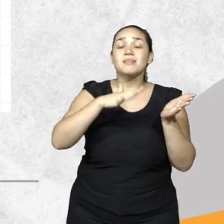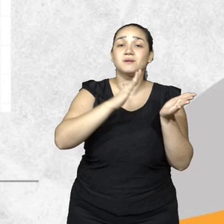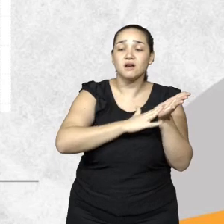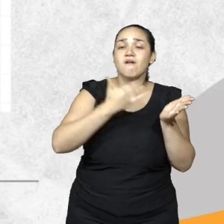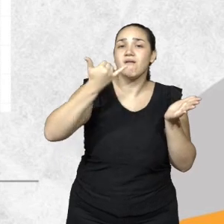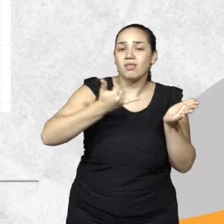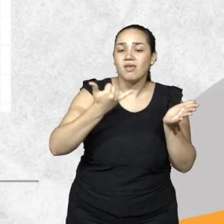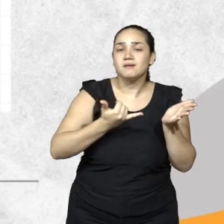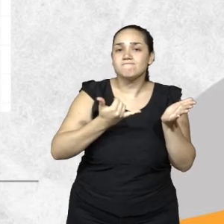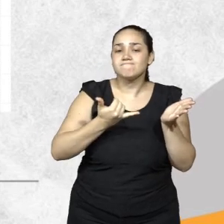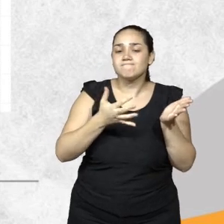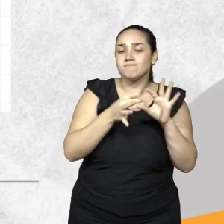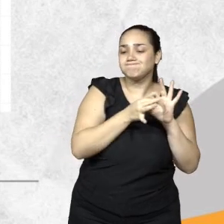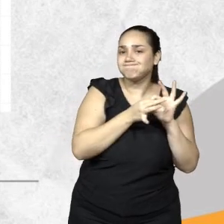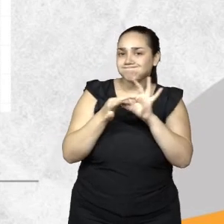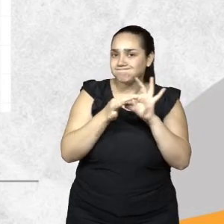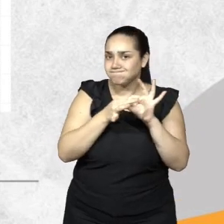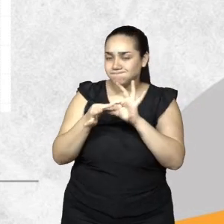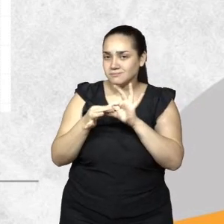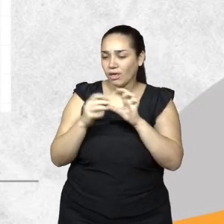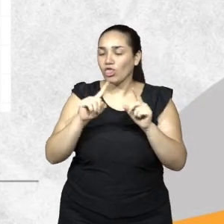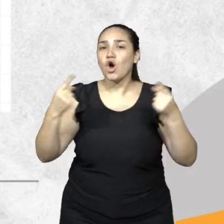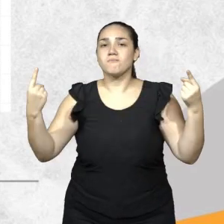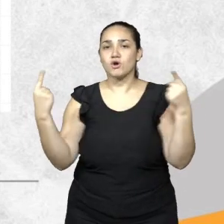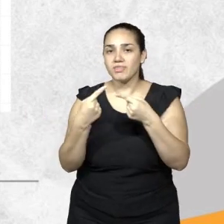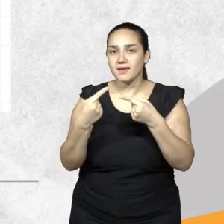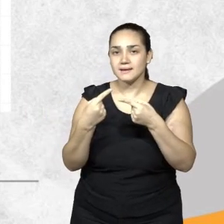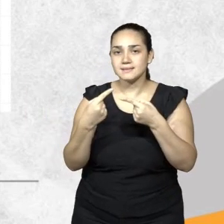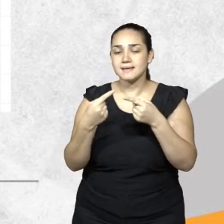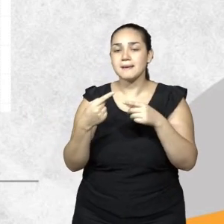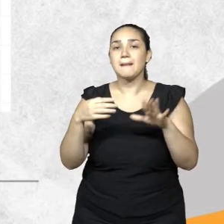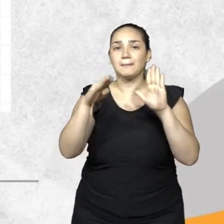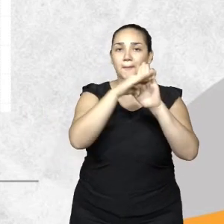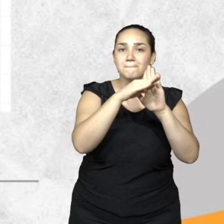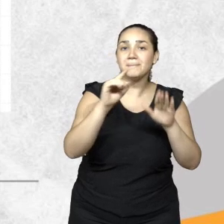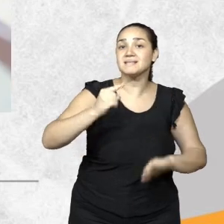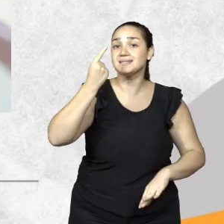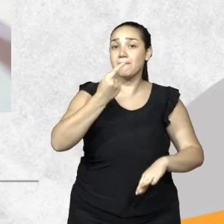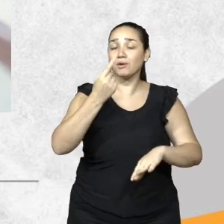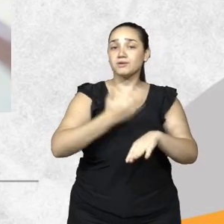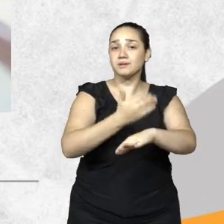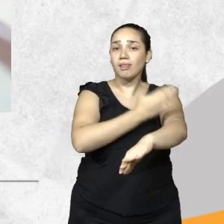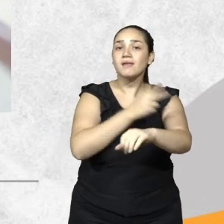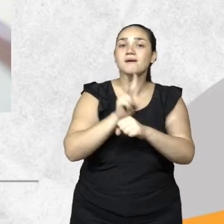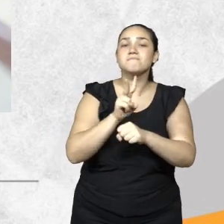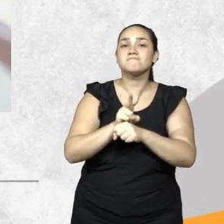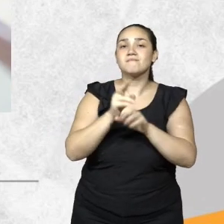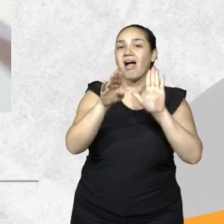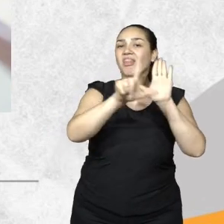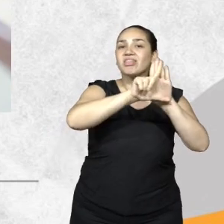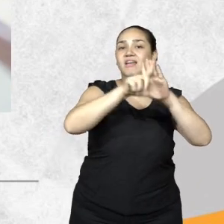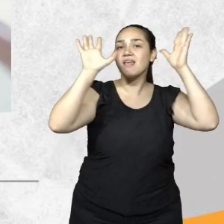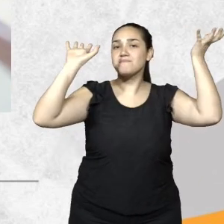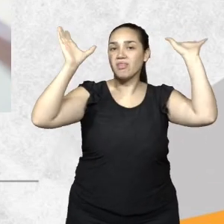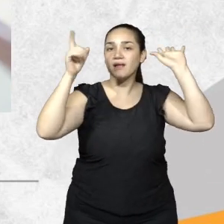tiene que ir de acuerdo y no contradecir, por lo tanto, el principio de precaución en materia ambiental. Y